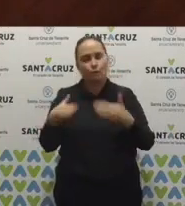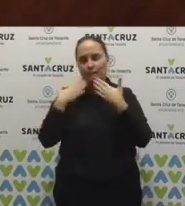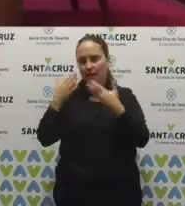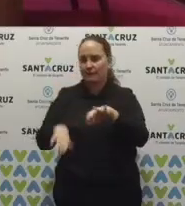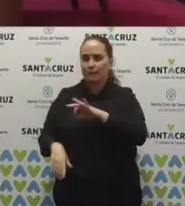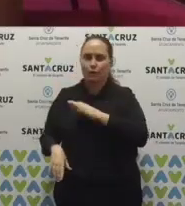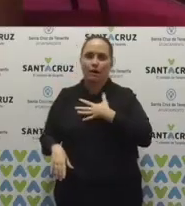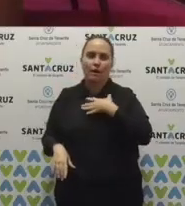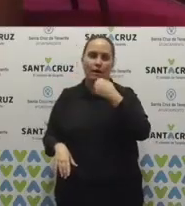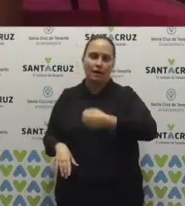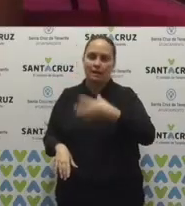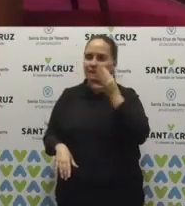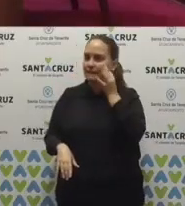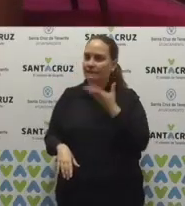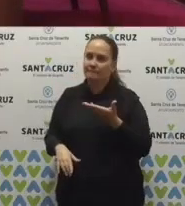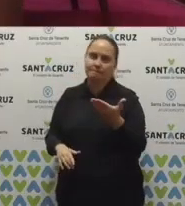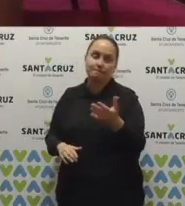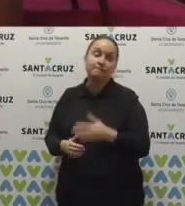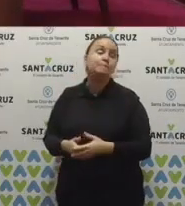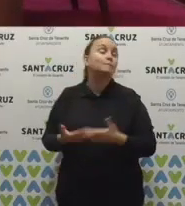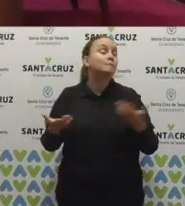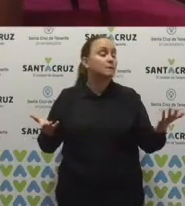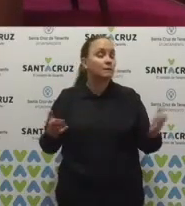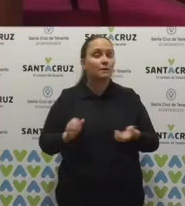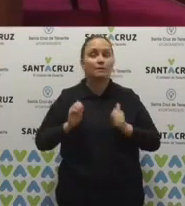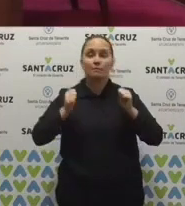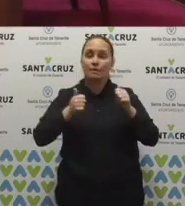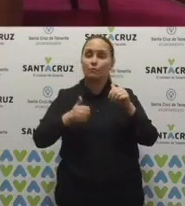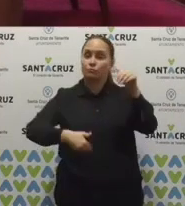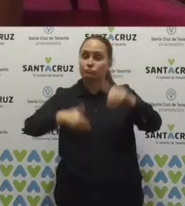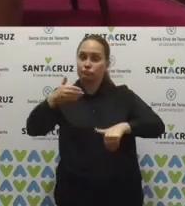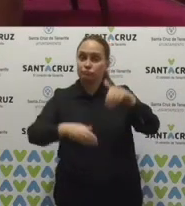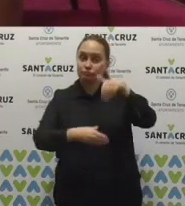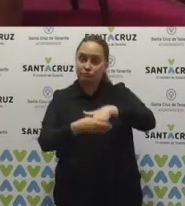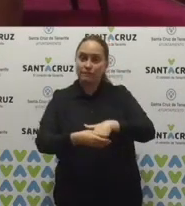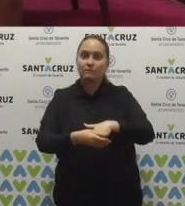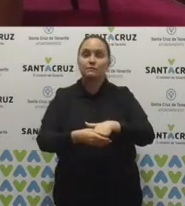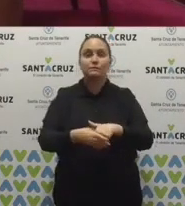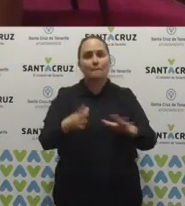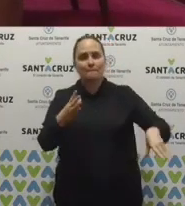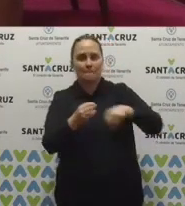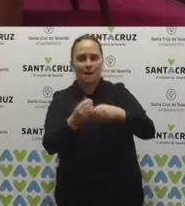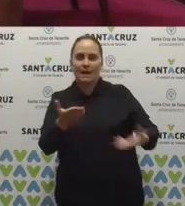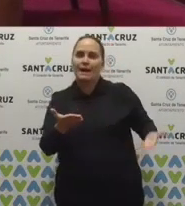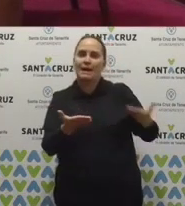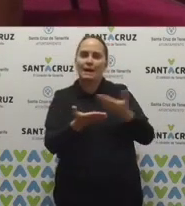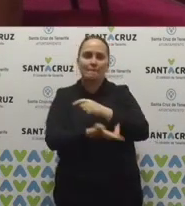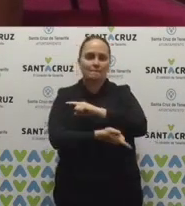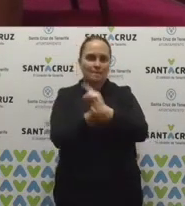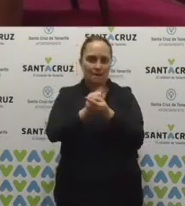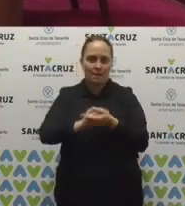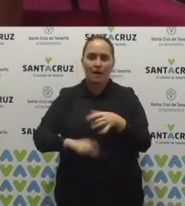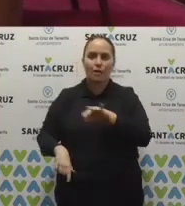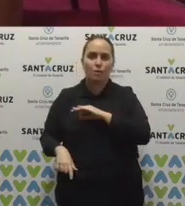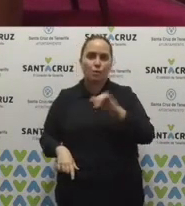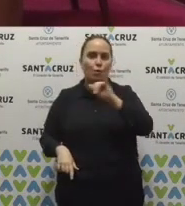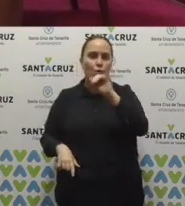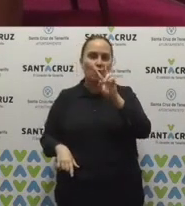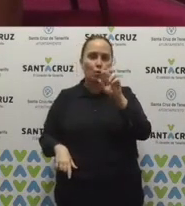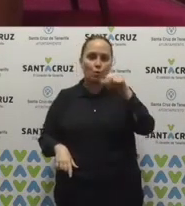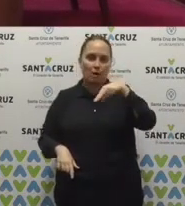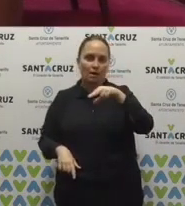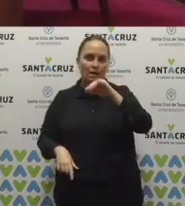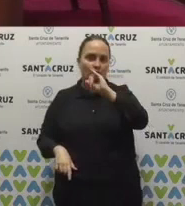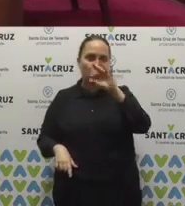alcaldesa procedemos a votar con la enmienda de don juan jose de que conforman la ley